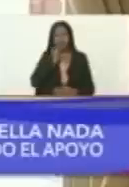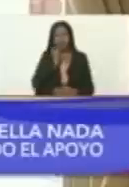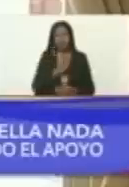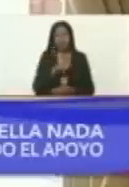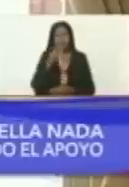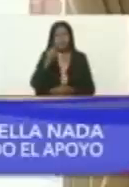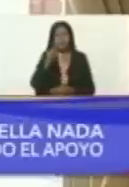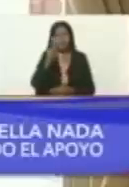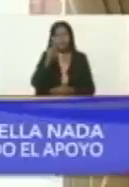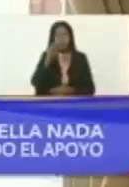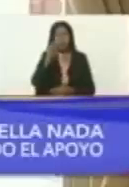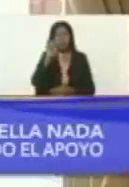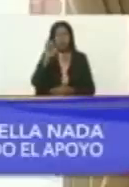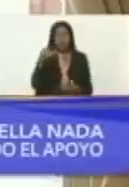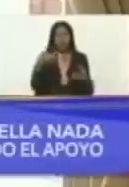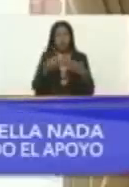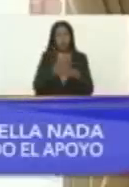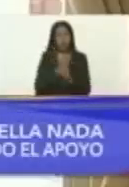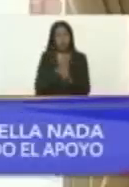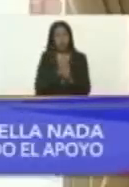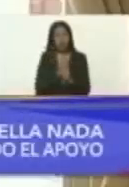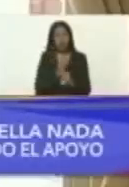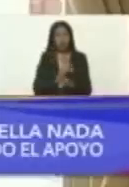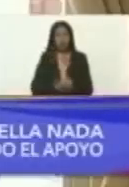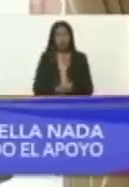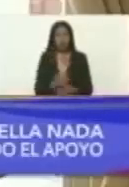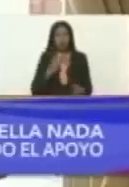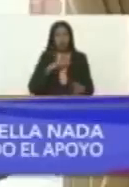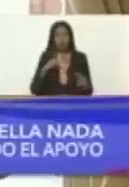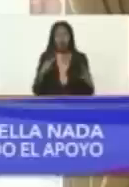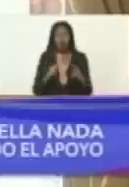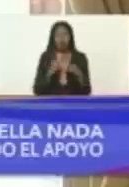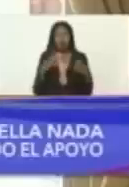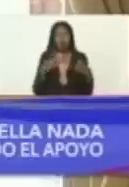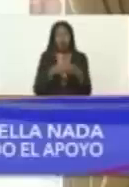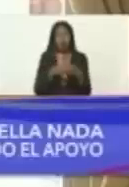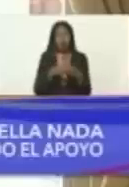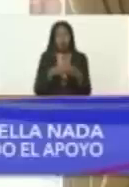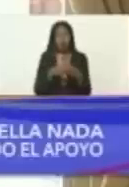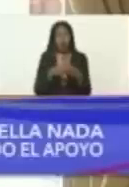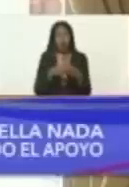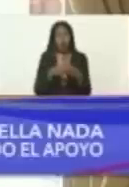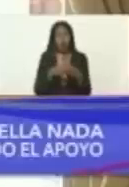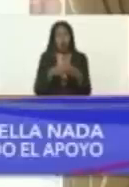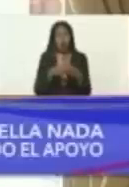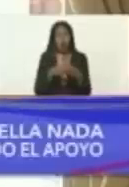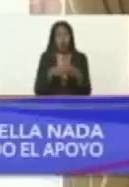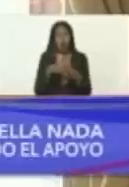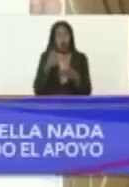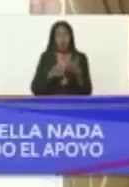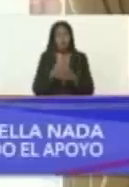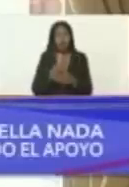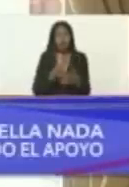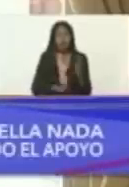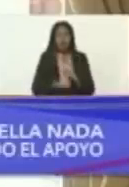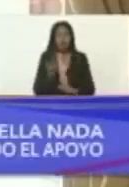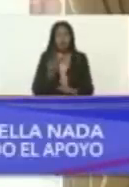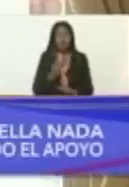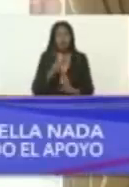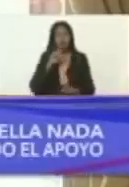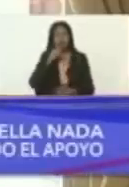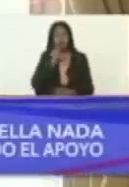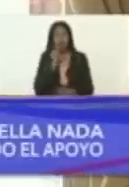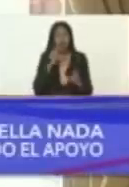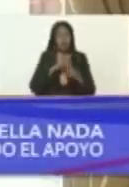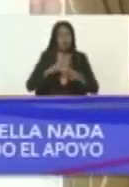con sus equipos de trabajo a encontrarme con grupos empresariales importantes de rusia a revisar